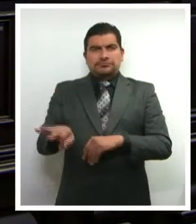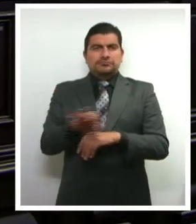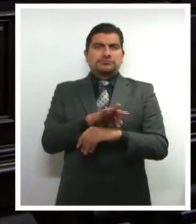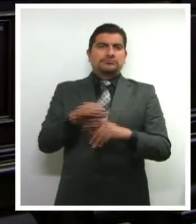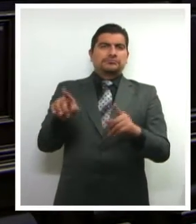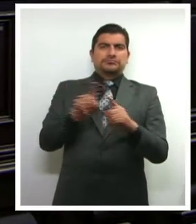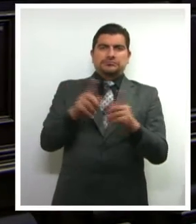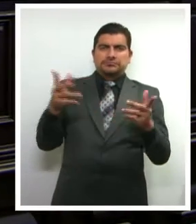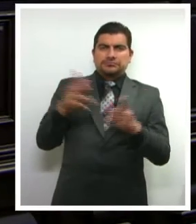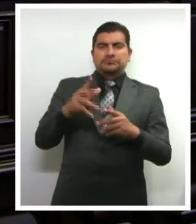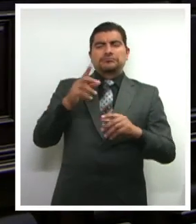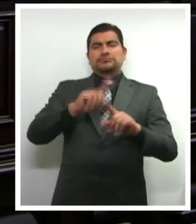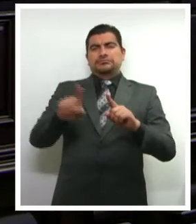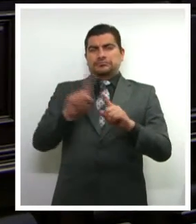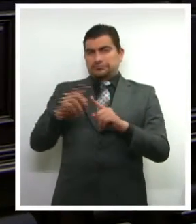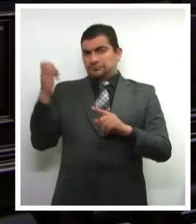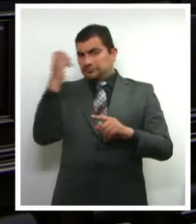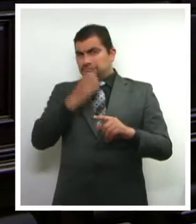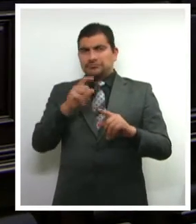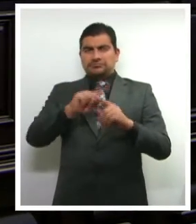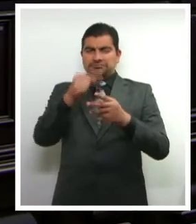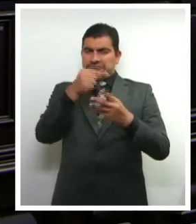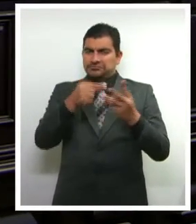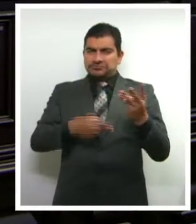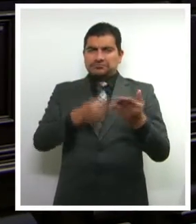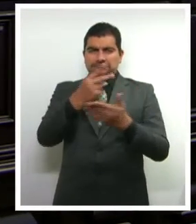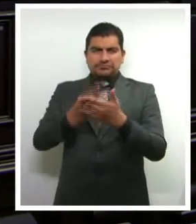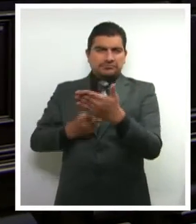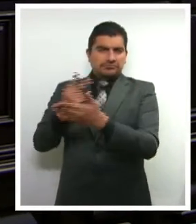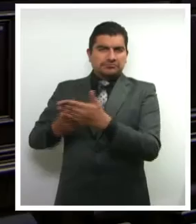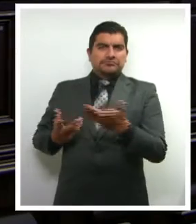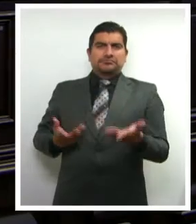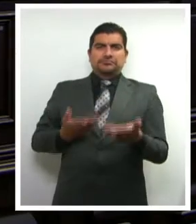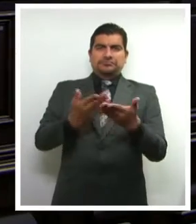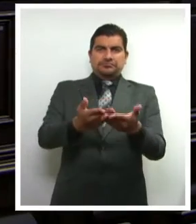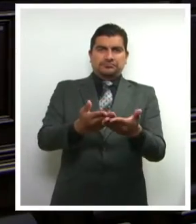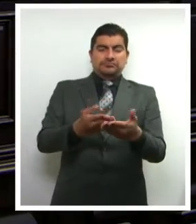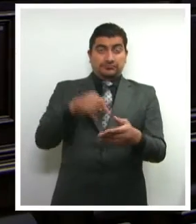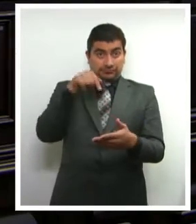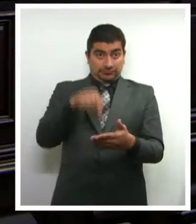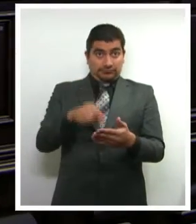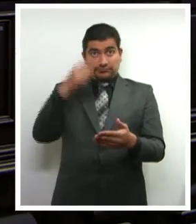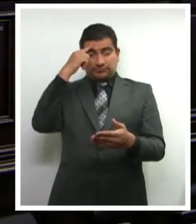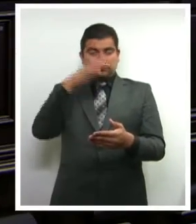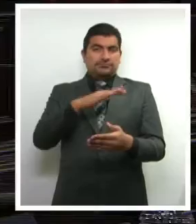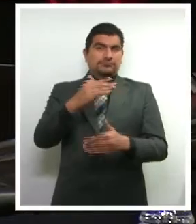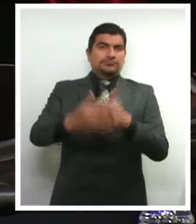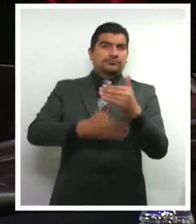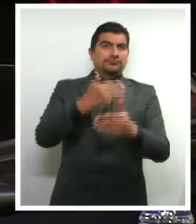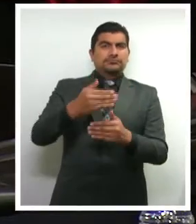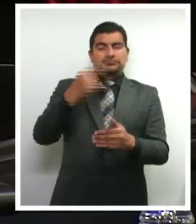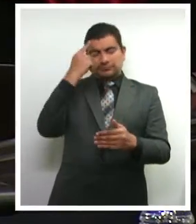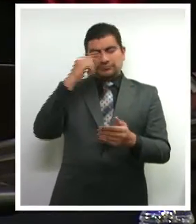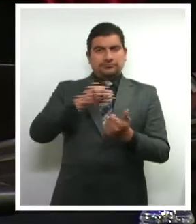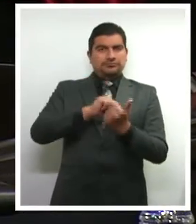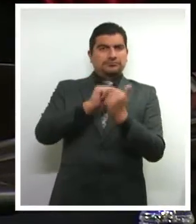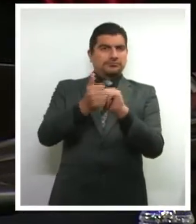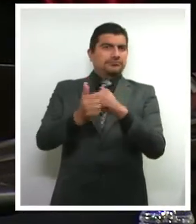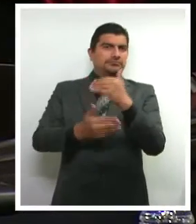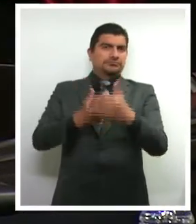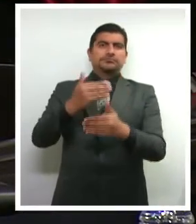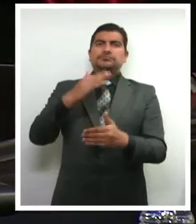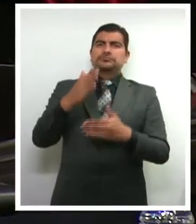ejecución y evaluación de las políticas. Todo ello en el contexto del proceso de modernización de